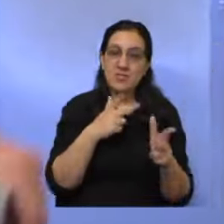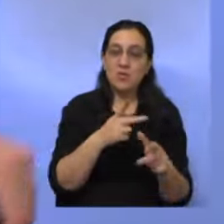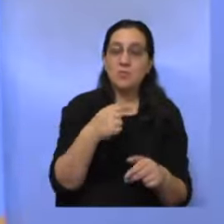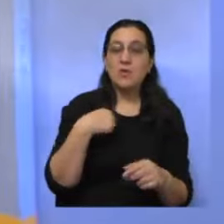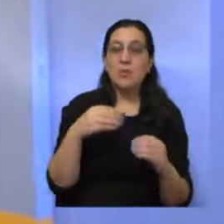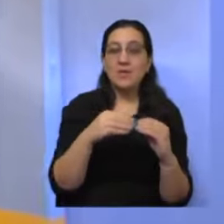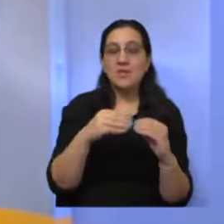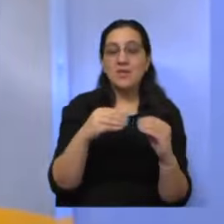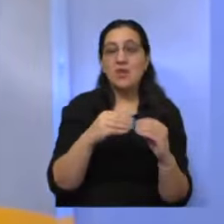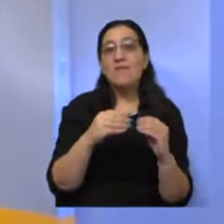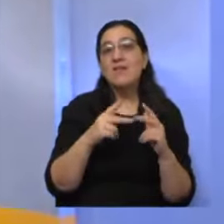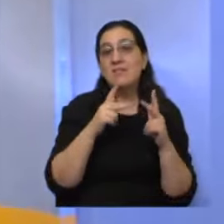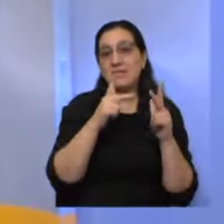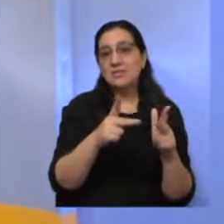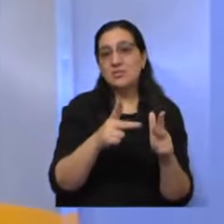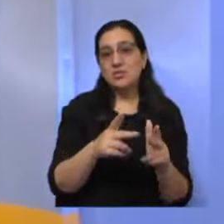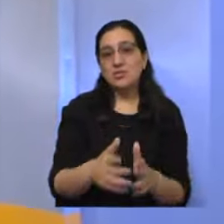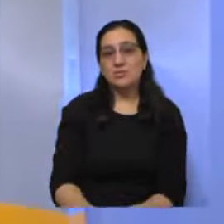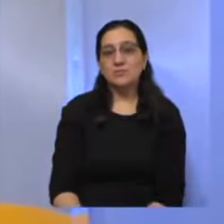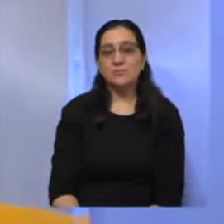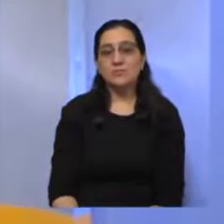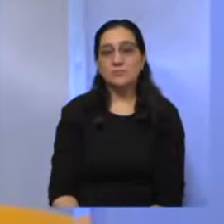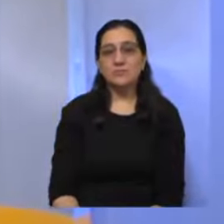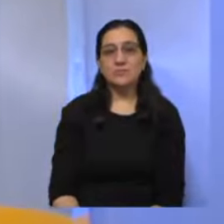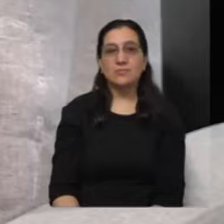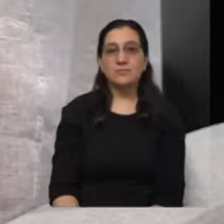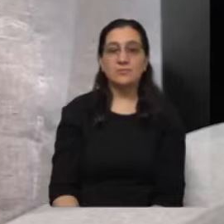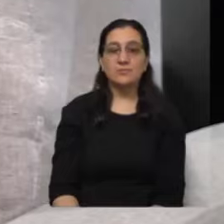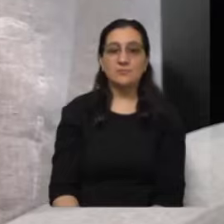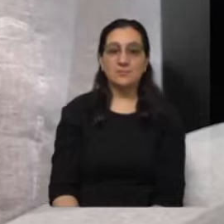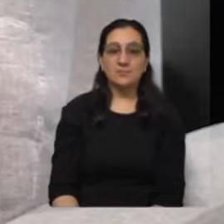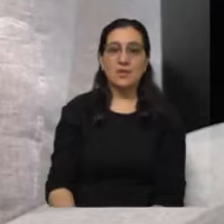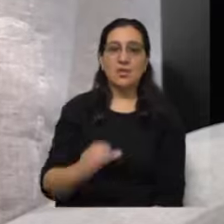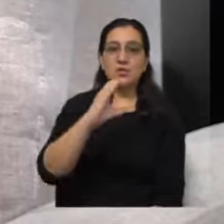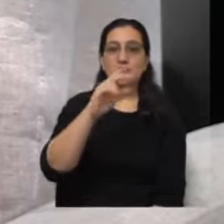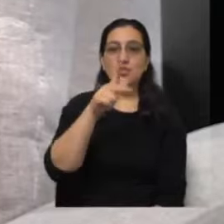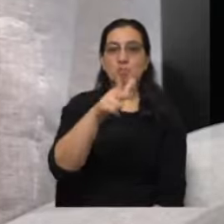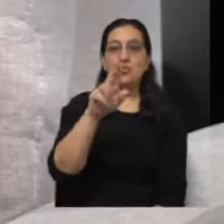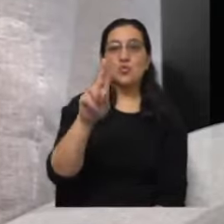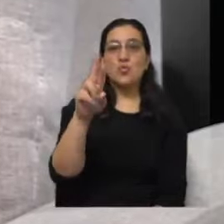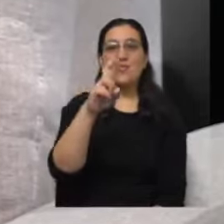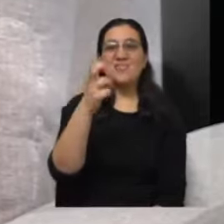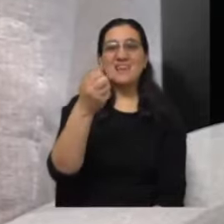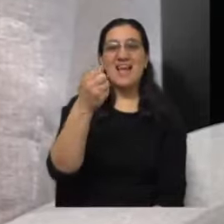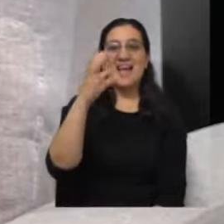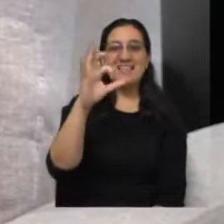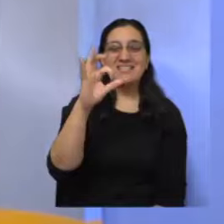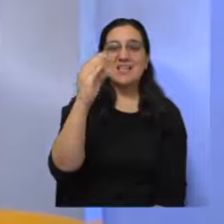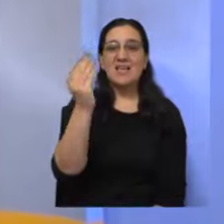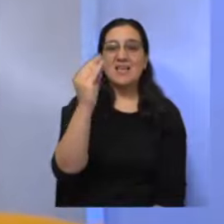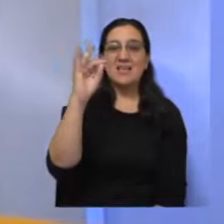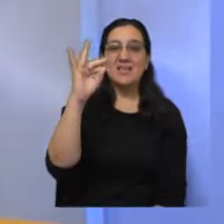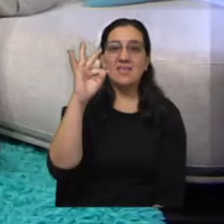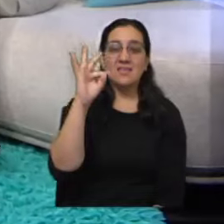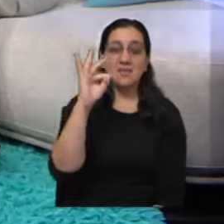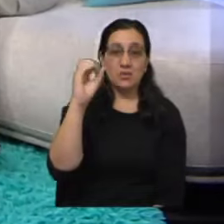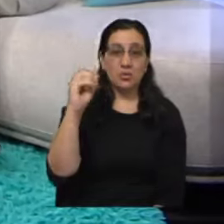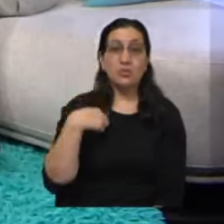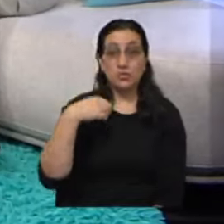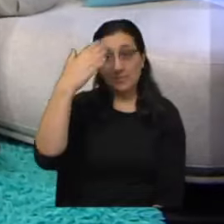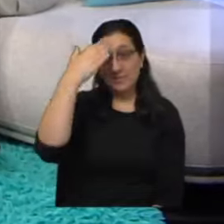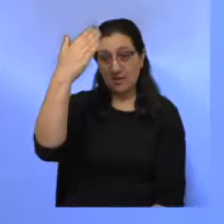un asentamiento, el churrasquito, no sé cuánto, entonces nosotros lo tomamos el pecho. Churrasquito, vení. Churrasquito. Yo voy a mandar saludos